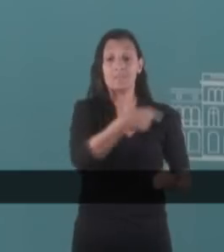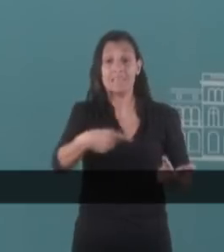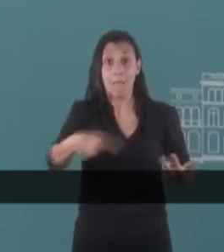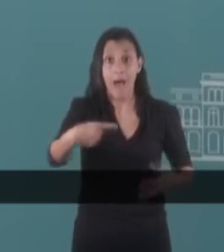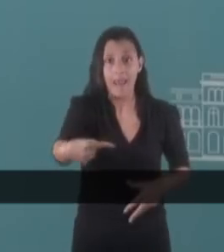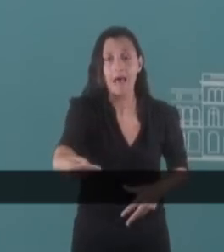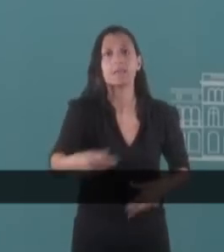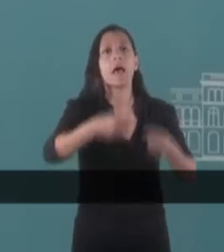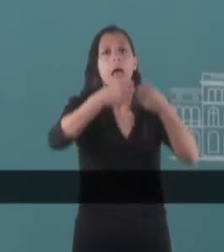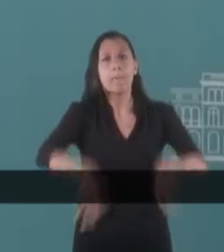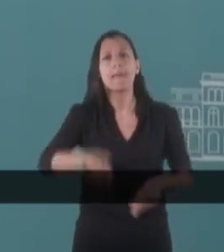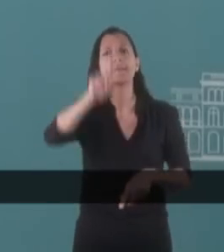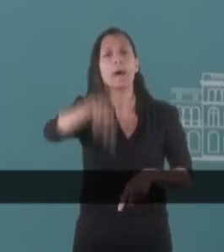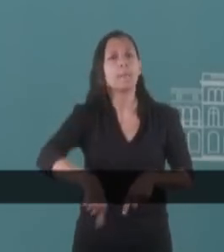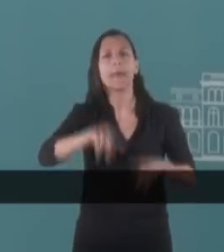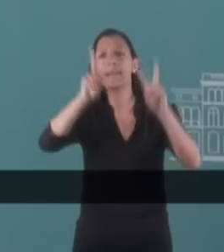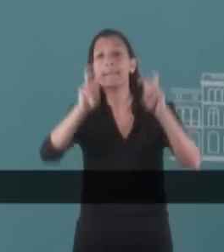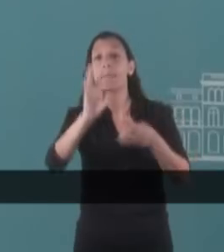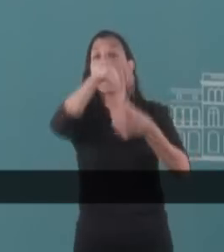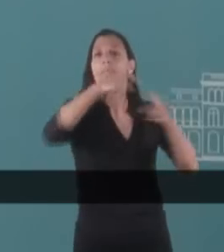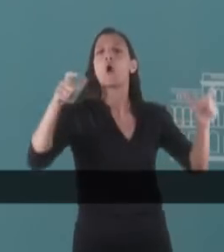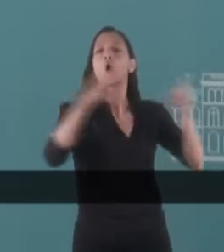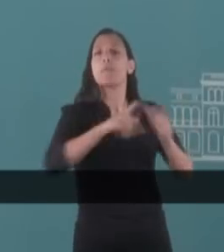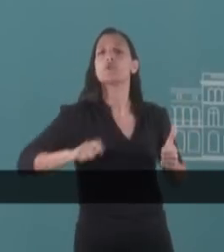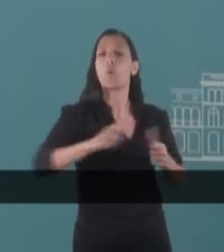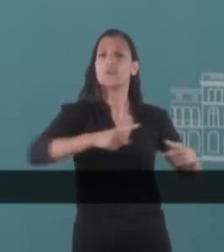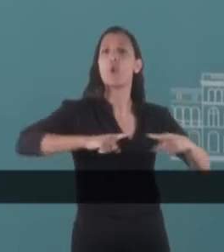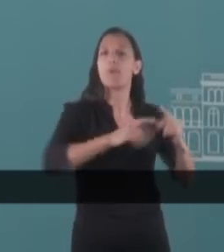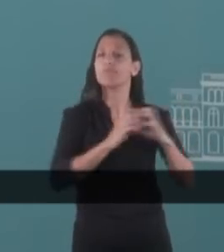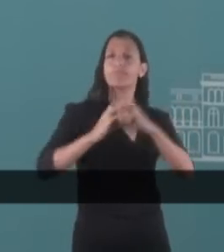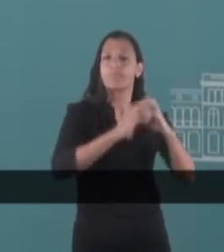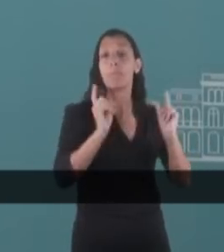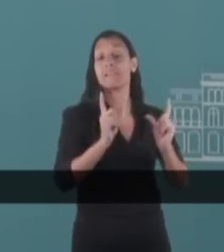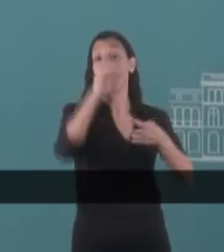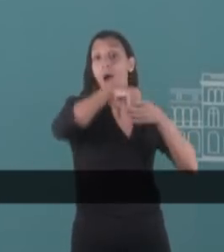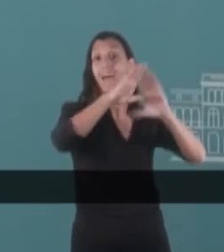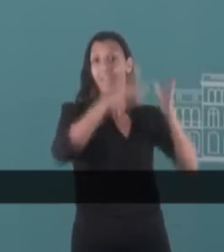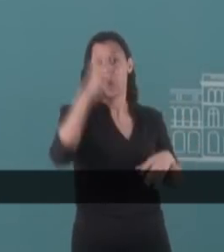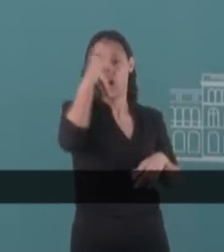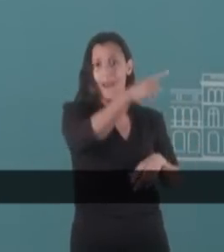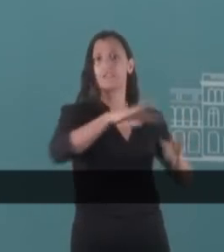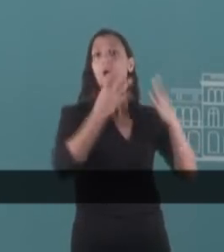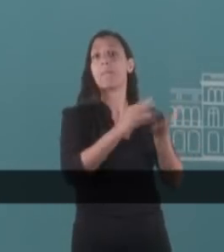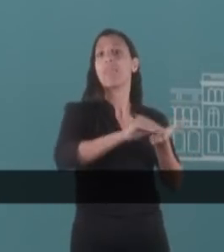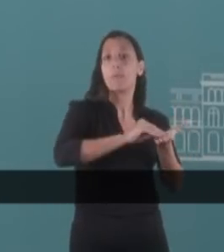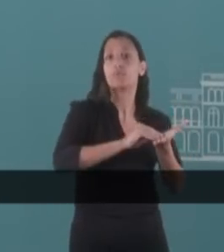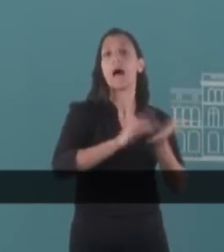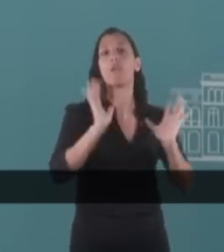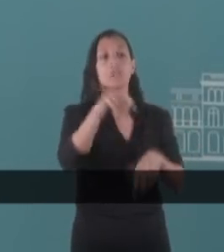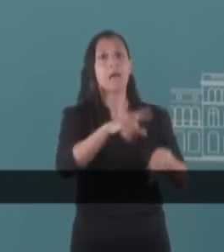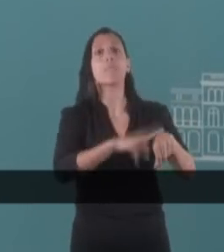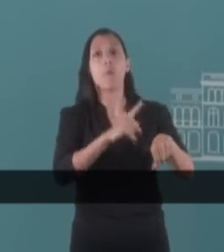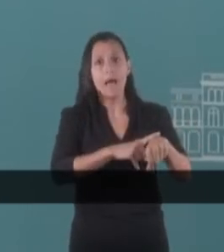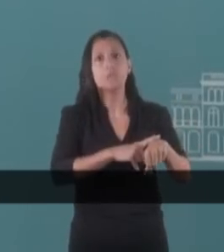cuando empiece la discusión en la Comisión de Juicio Político de la Cámara de Diputados, vamos a poder tener no